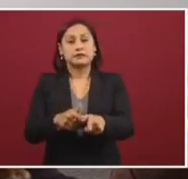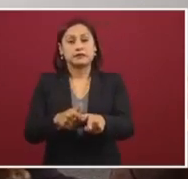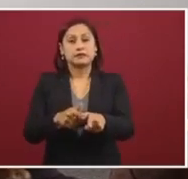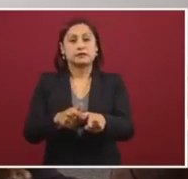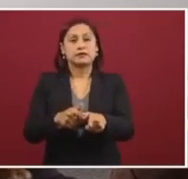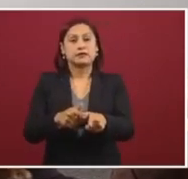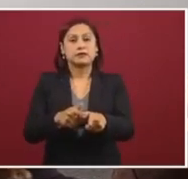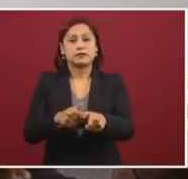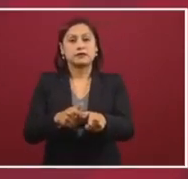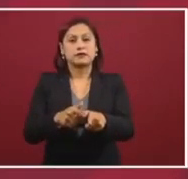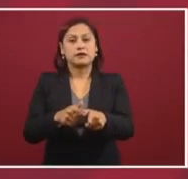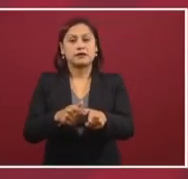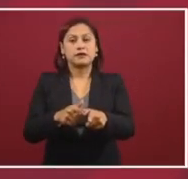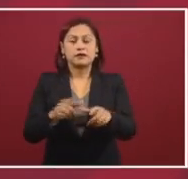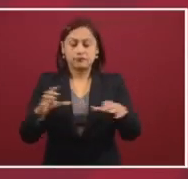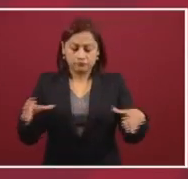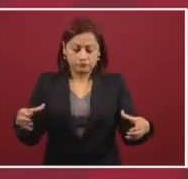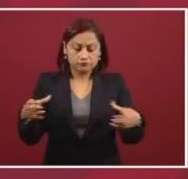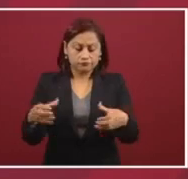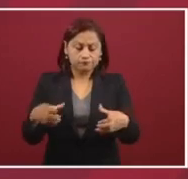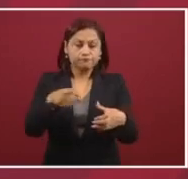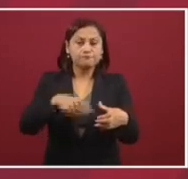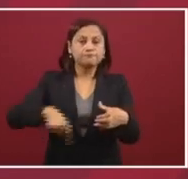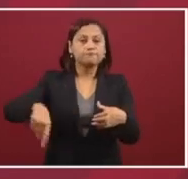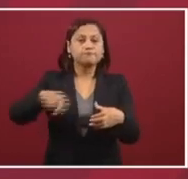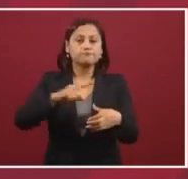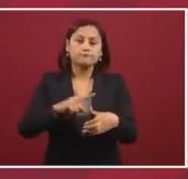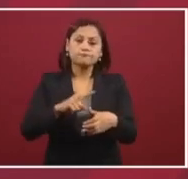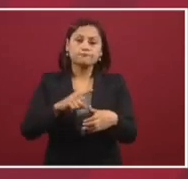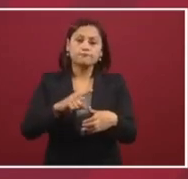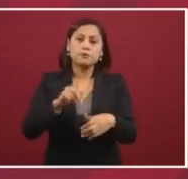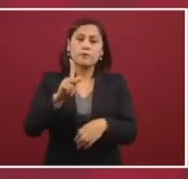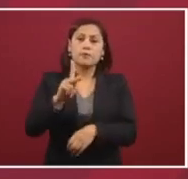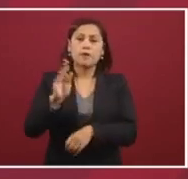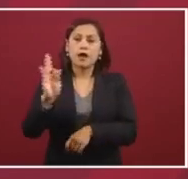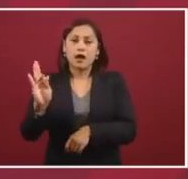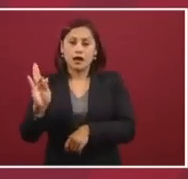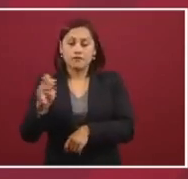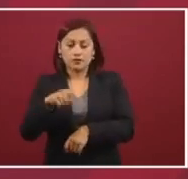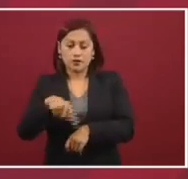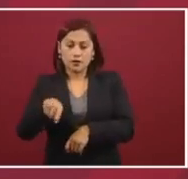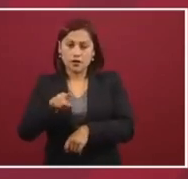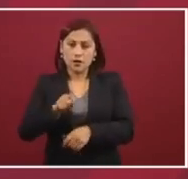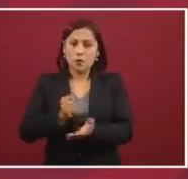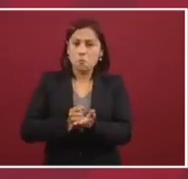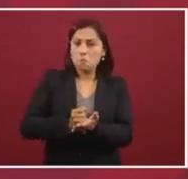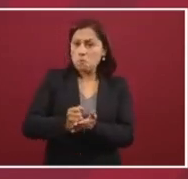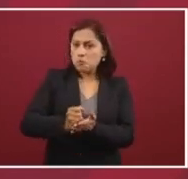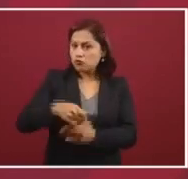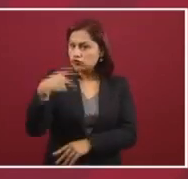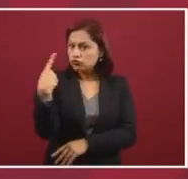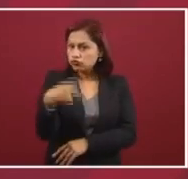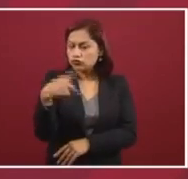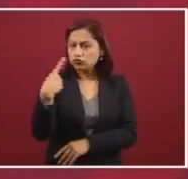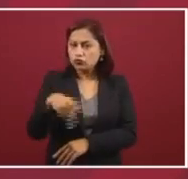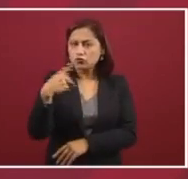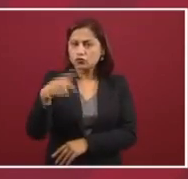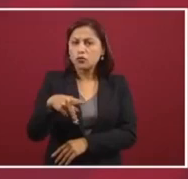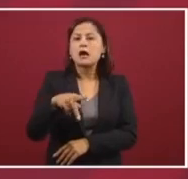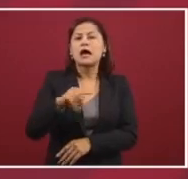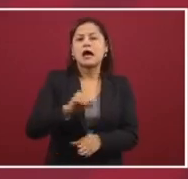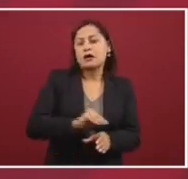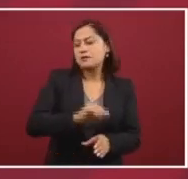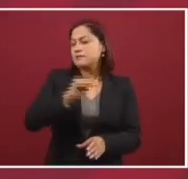para que los que lo deseen pasen a formar parte de la guardia siempre y cuando